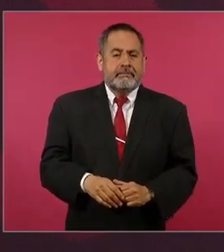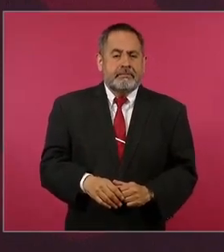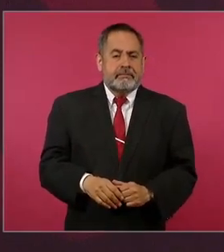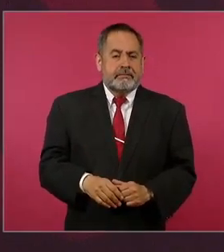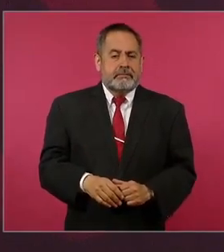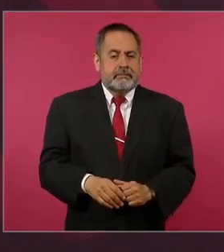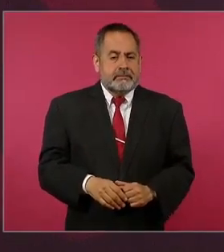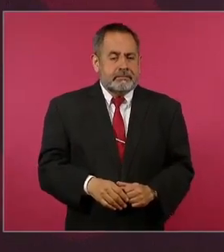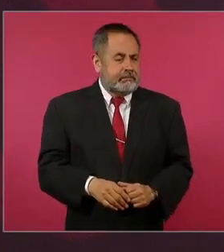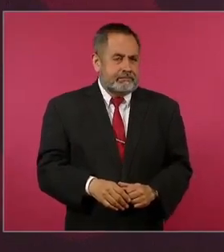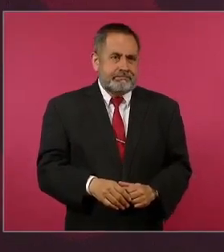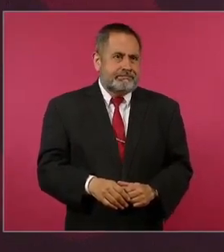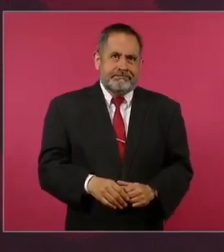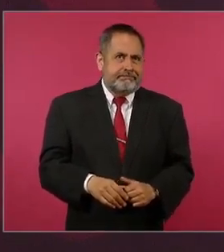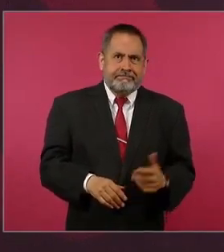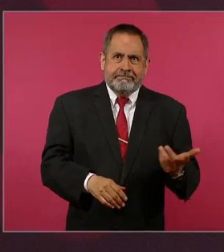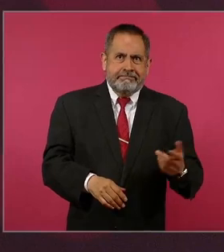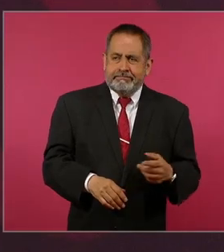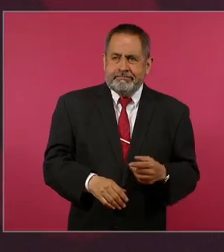no es lo mismo